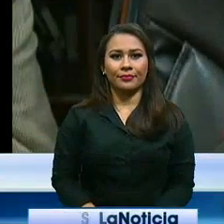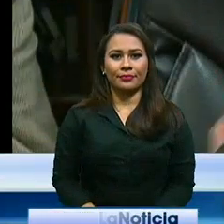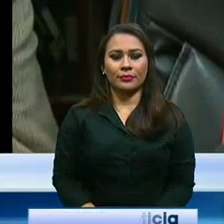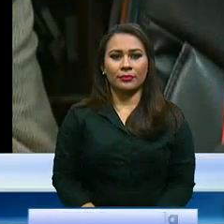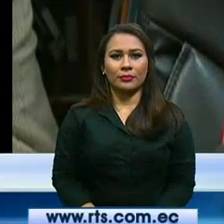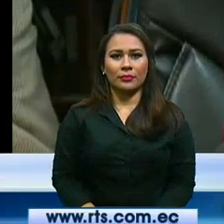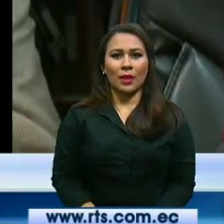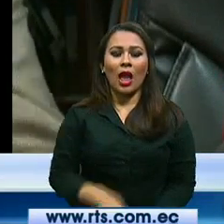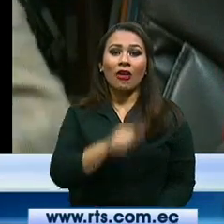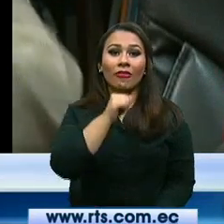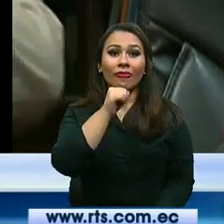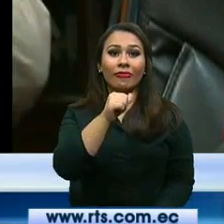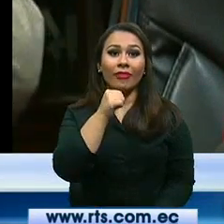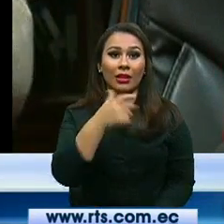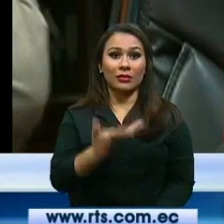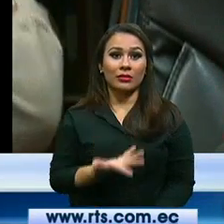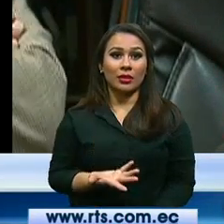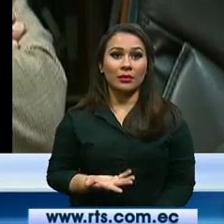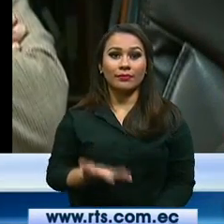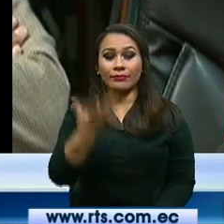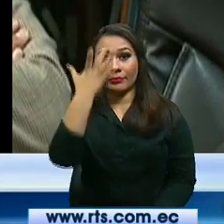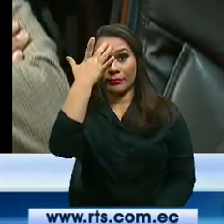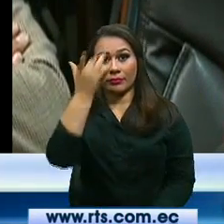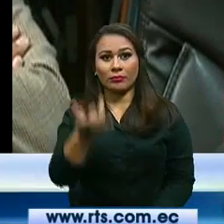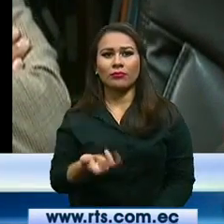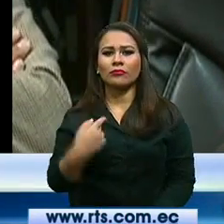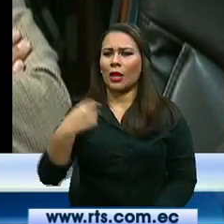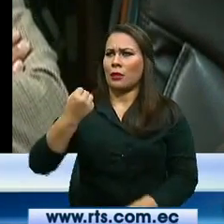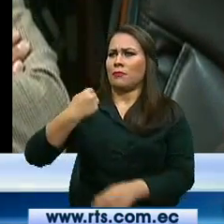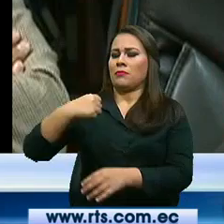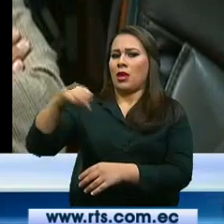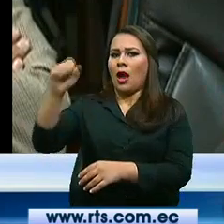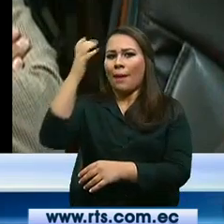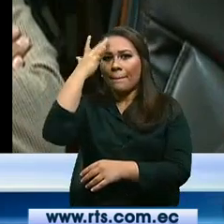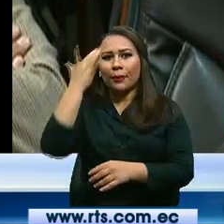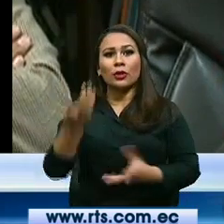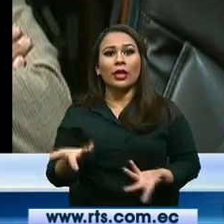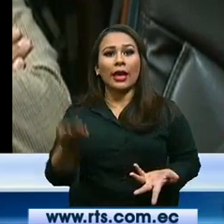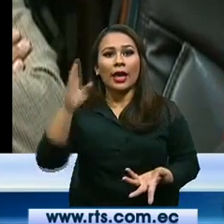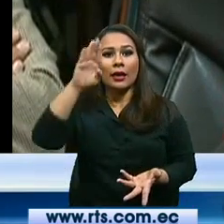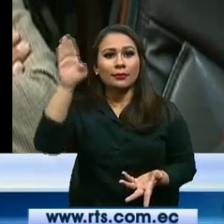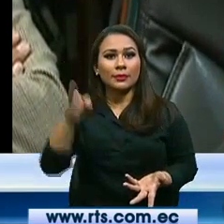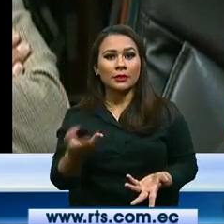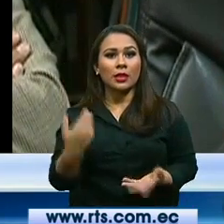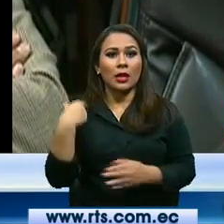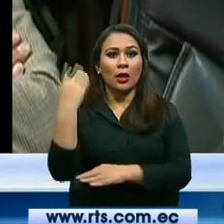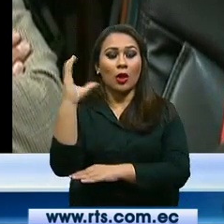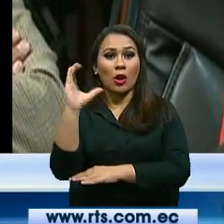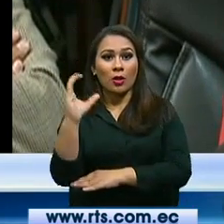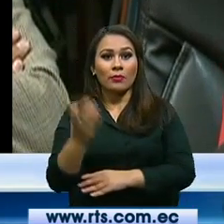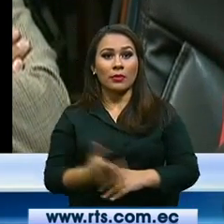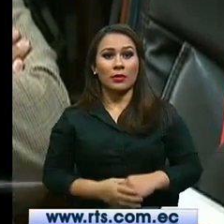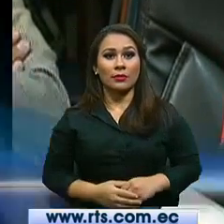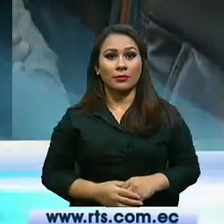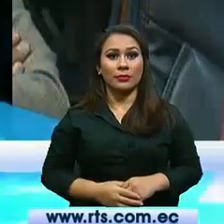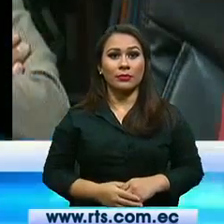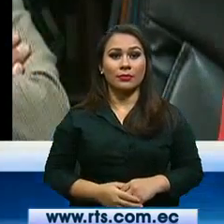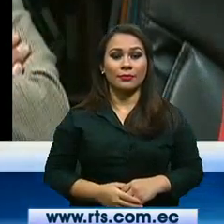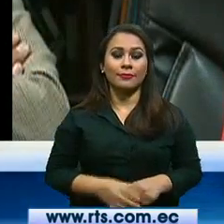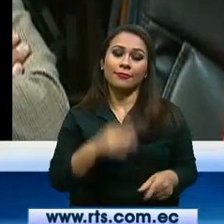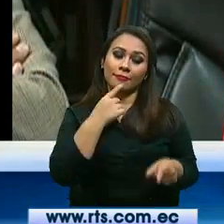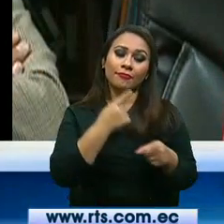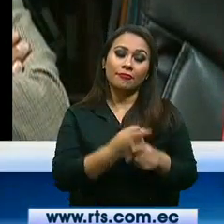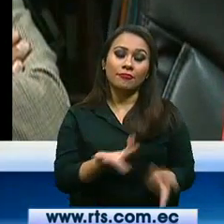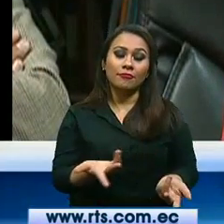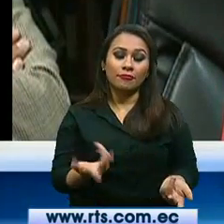que todavía obviamente tengan el porqué de haber realizado esos viajes, especialmente a Brasil y a Colombia. Y por esa razón,